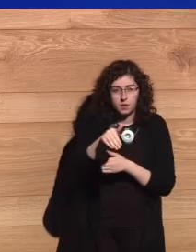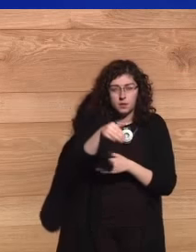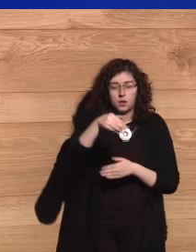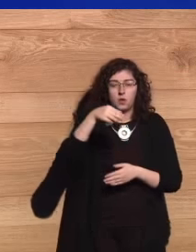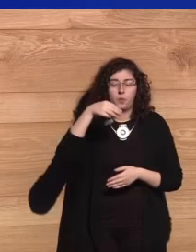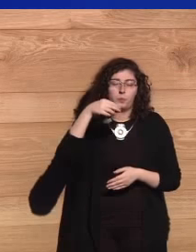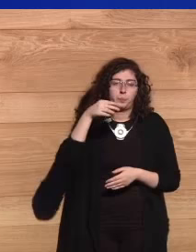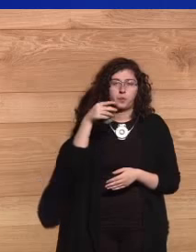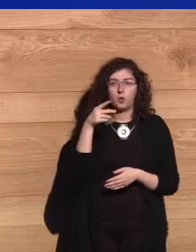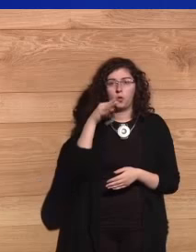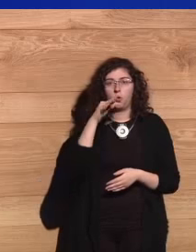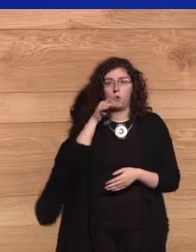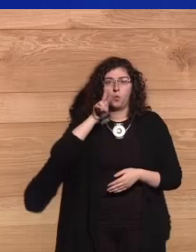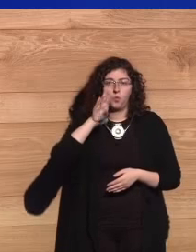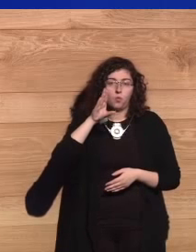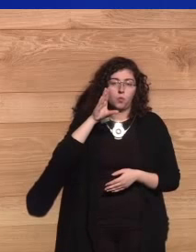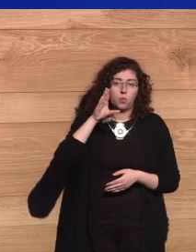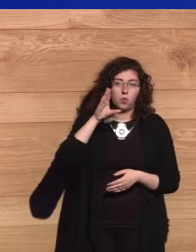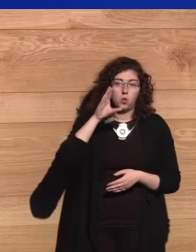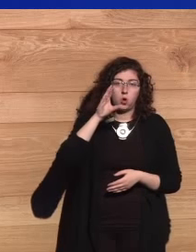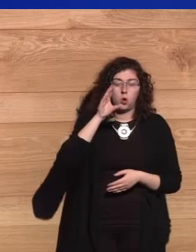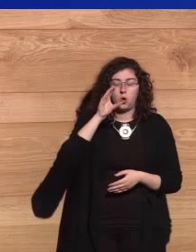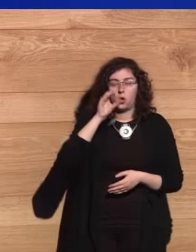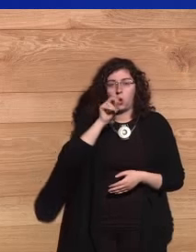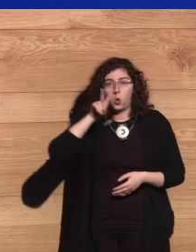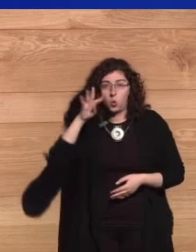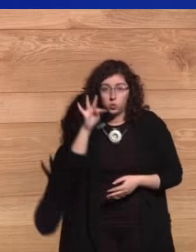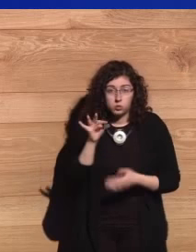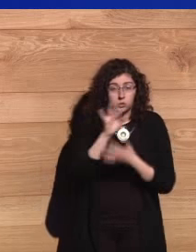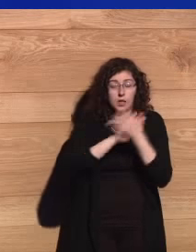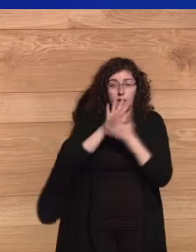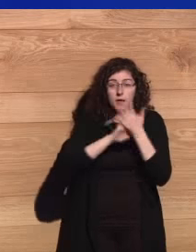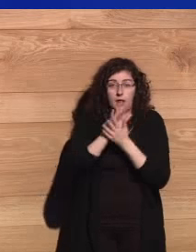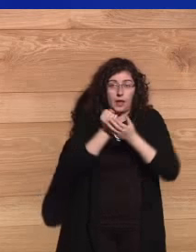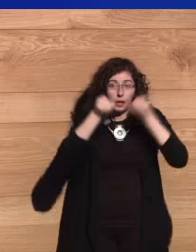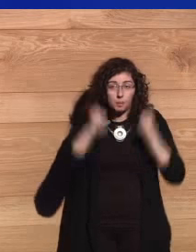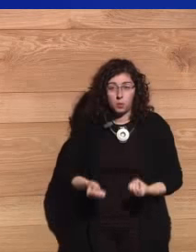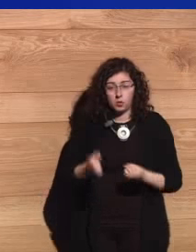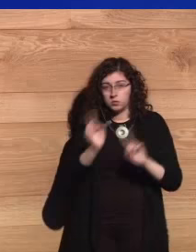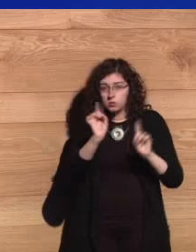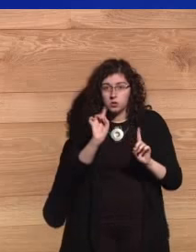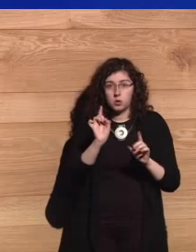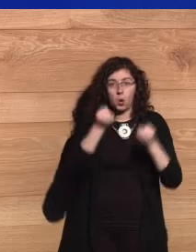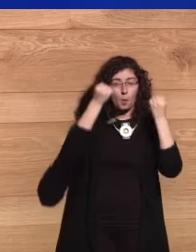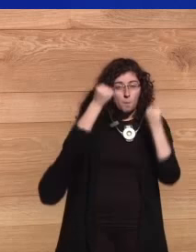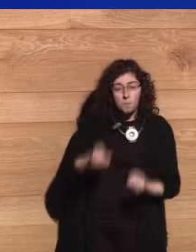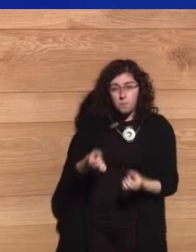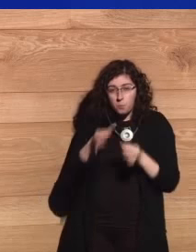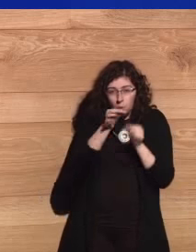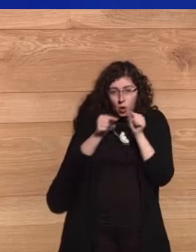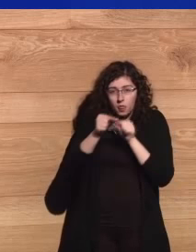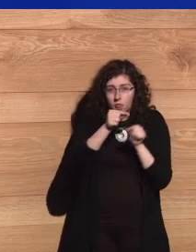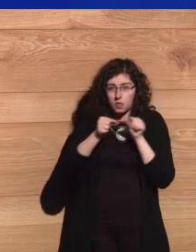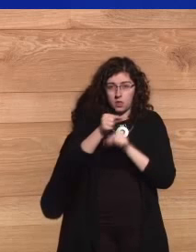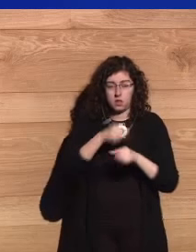Foucault llamaba el biopoder, no, sino que más bien es un nanopoder,